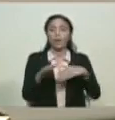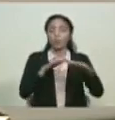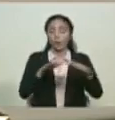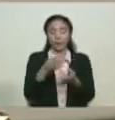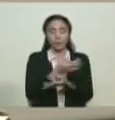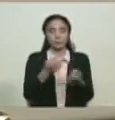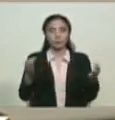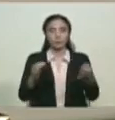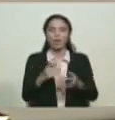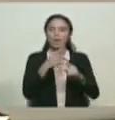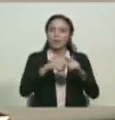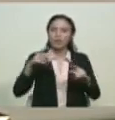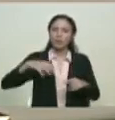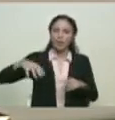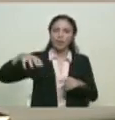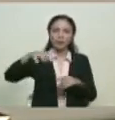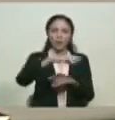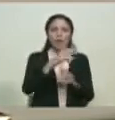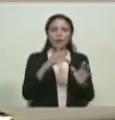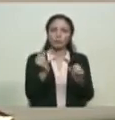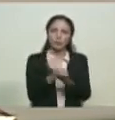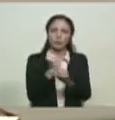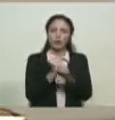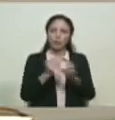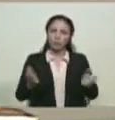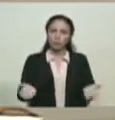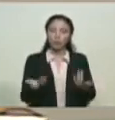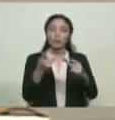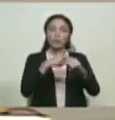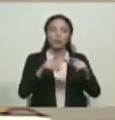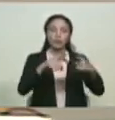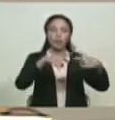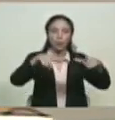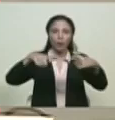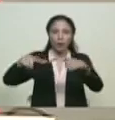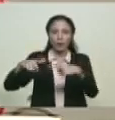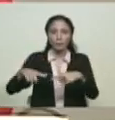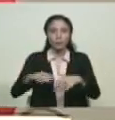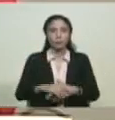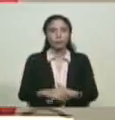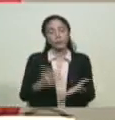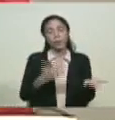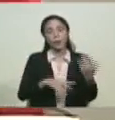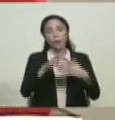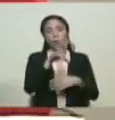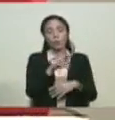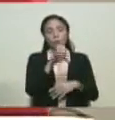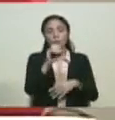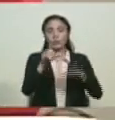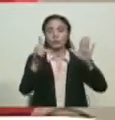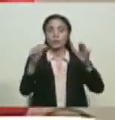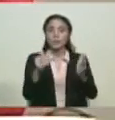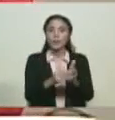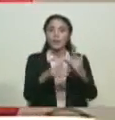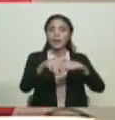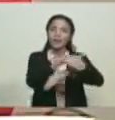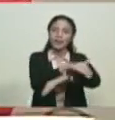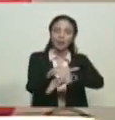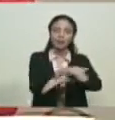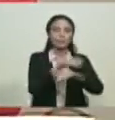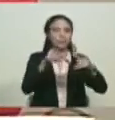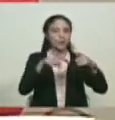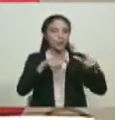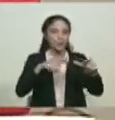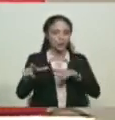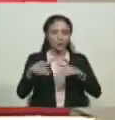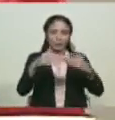de la imagen hemos identificado las propias bases del partido han identificado más de 206.000 calles en toda